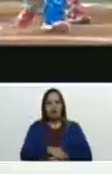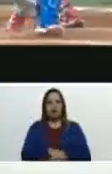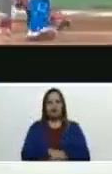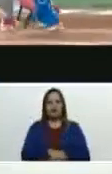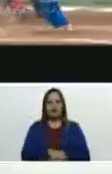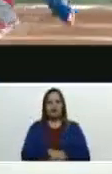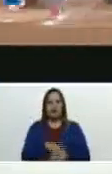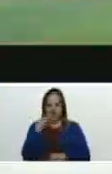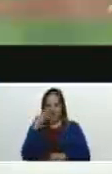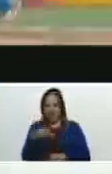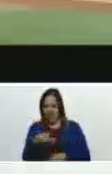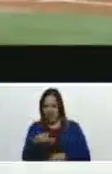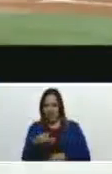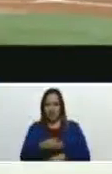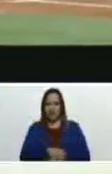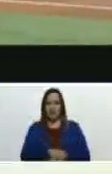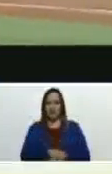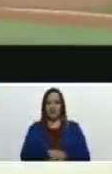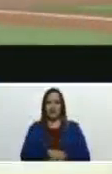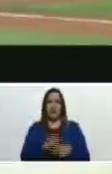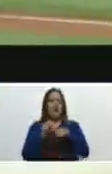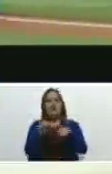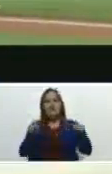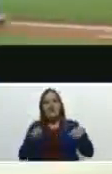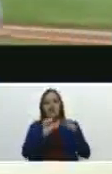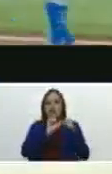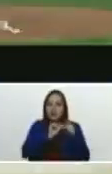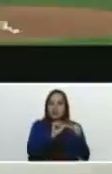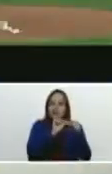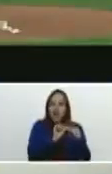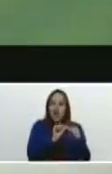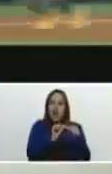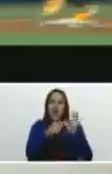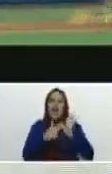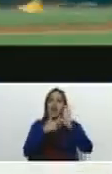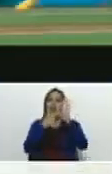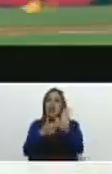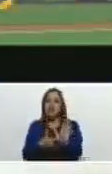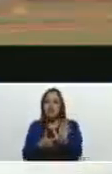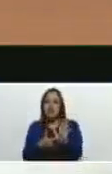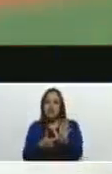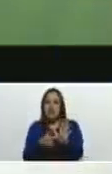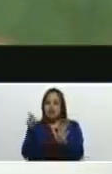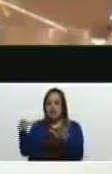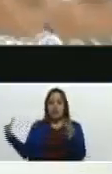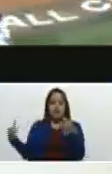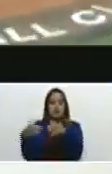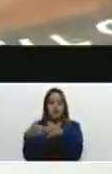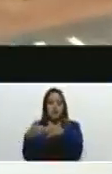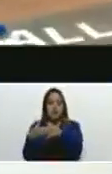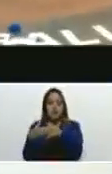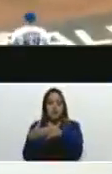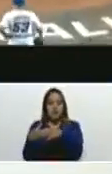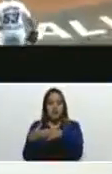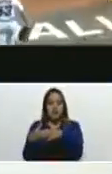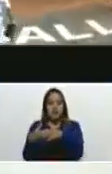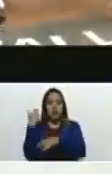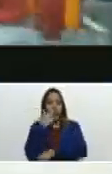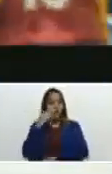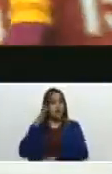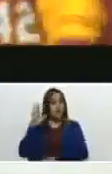¿verdad? Para que ustedes sigan dando el ejemplo de esta selección que promete